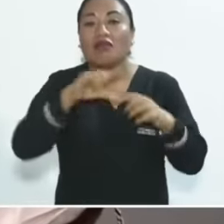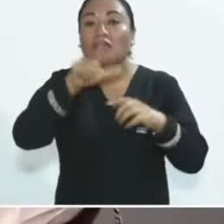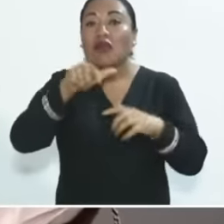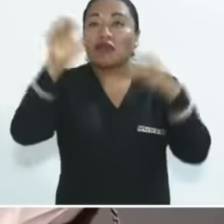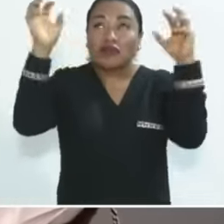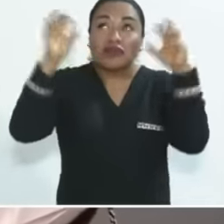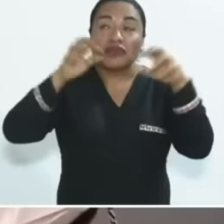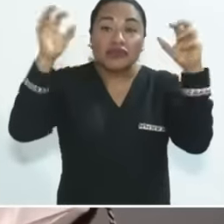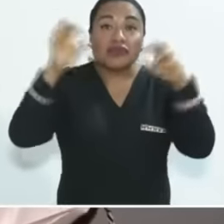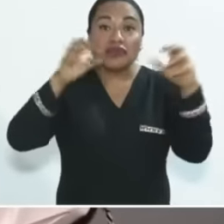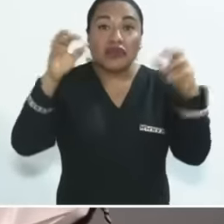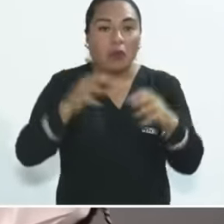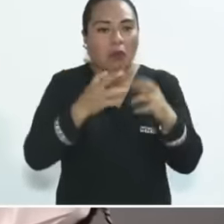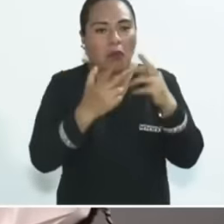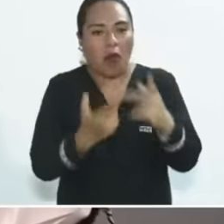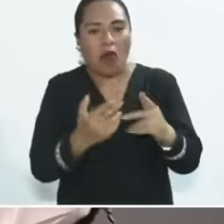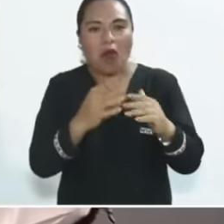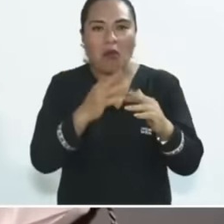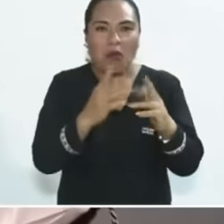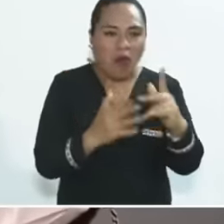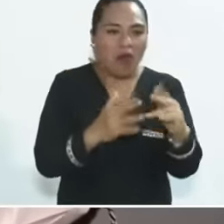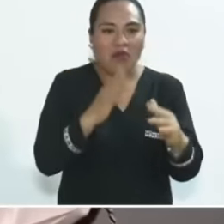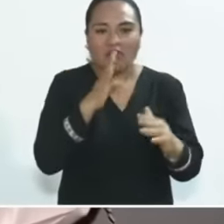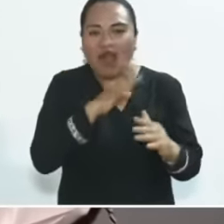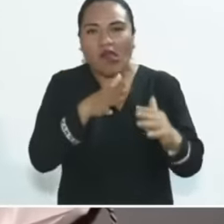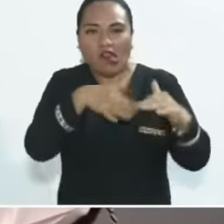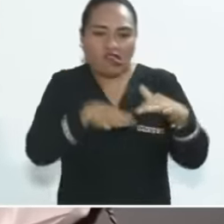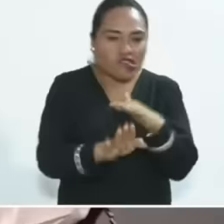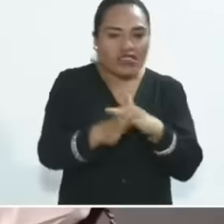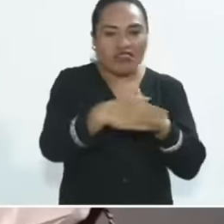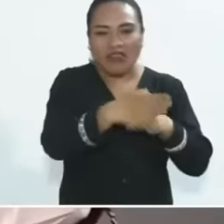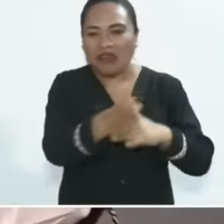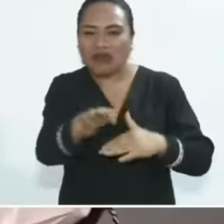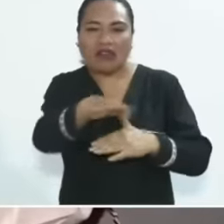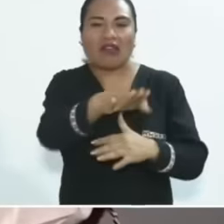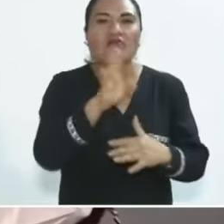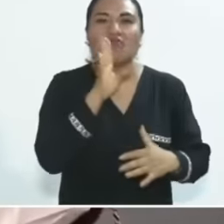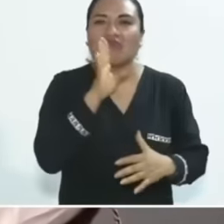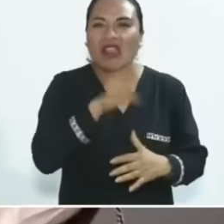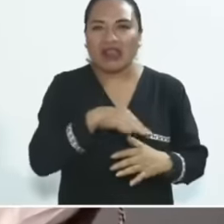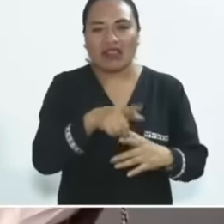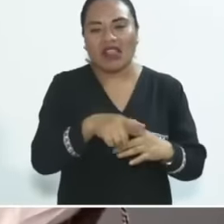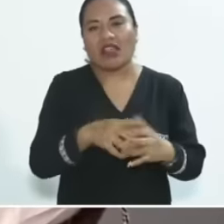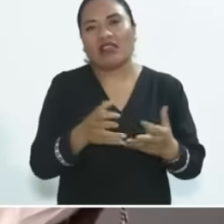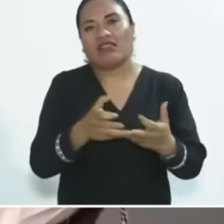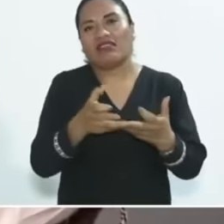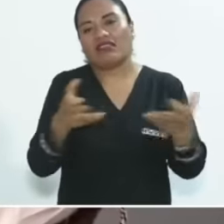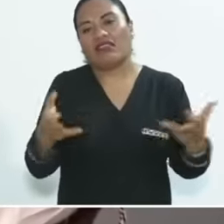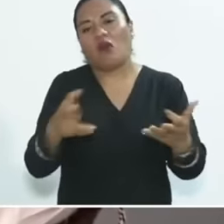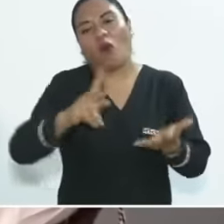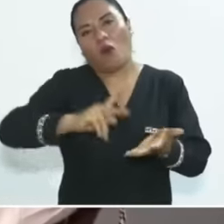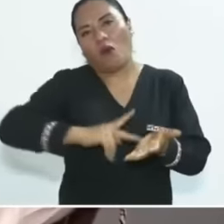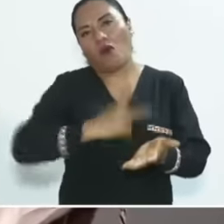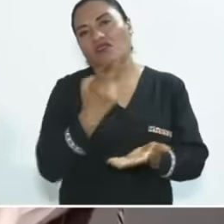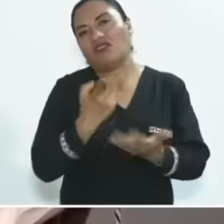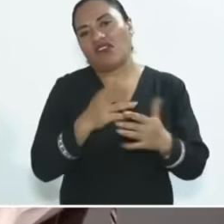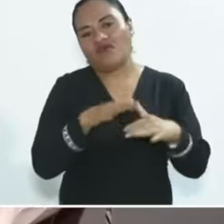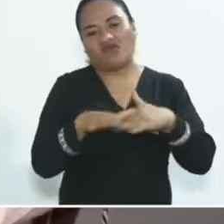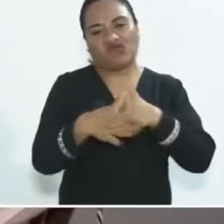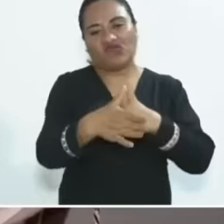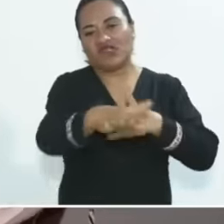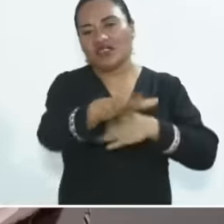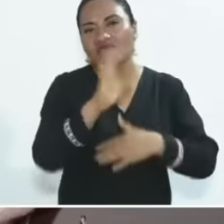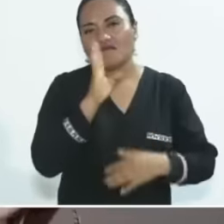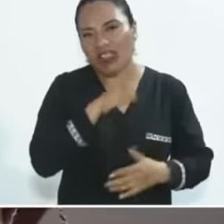lluvias ya empezaban los baches y volvía el camino a ser de terracería.